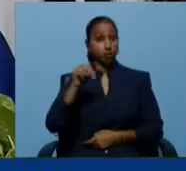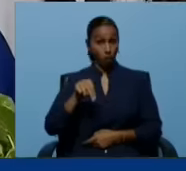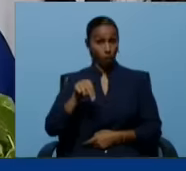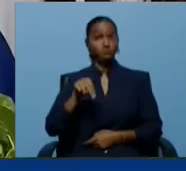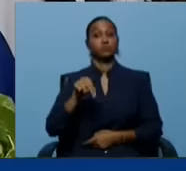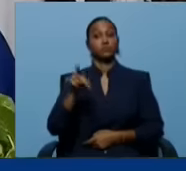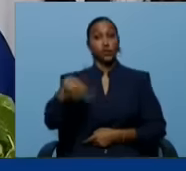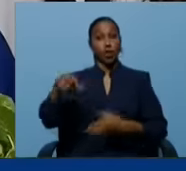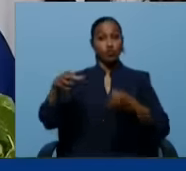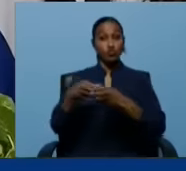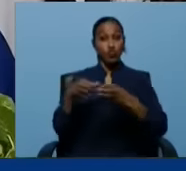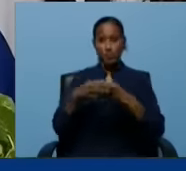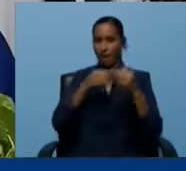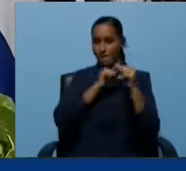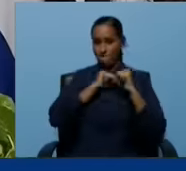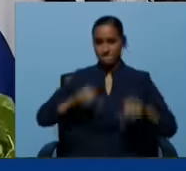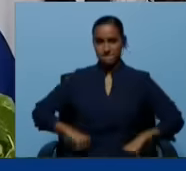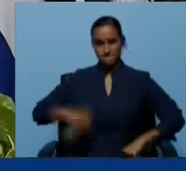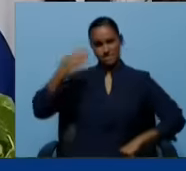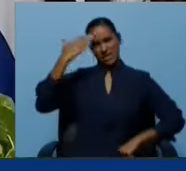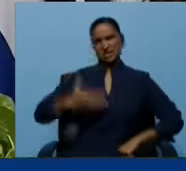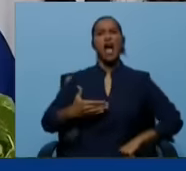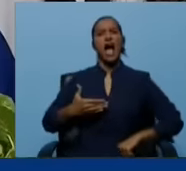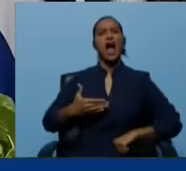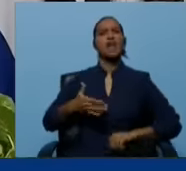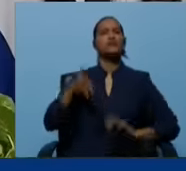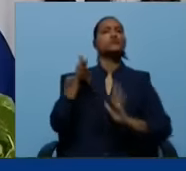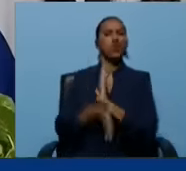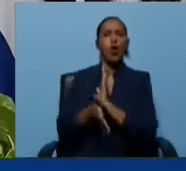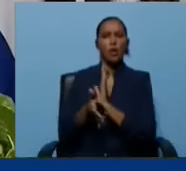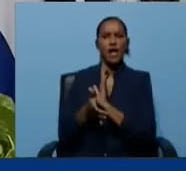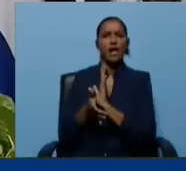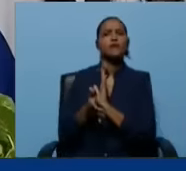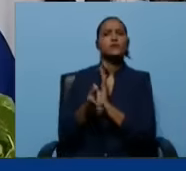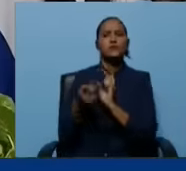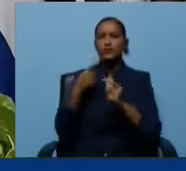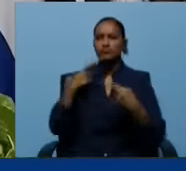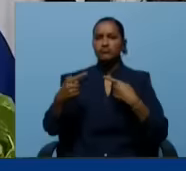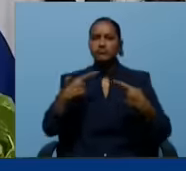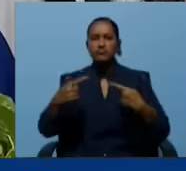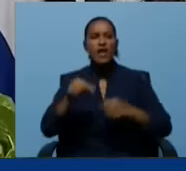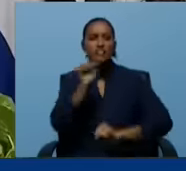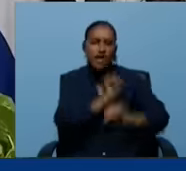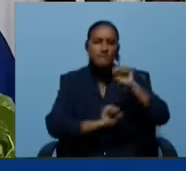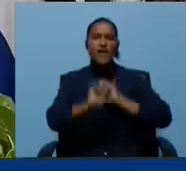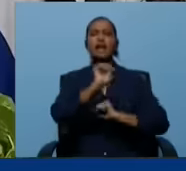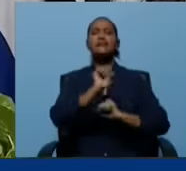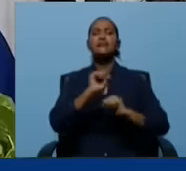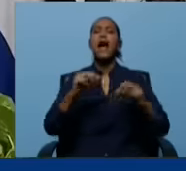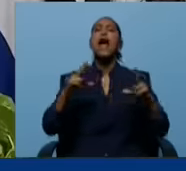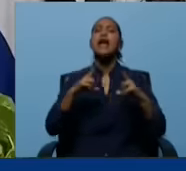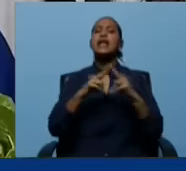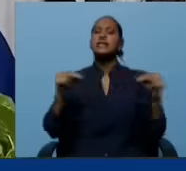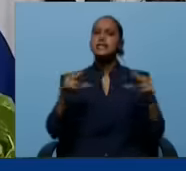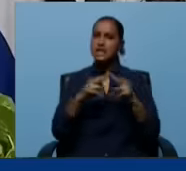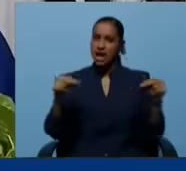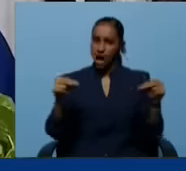organizaron la defensa de Nicaragua y se enfrentaron a las tropas